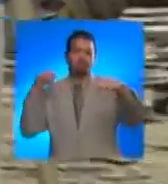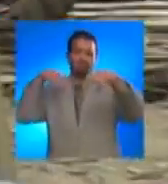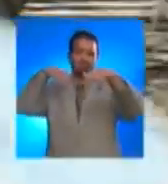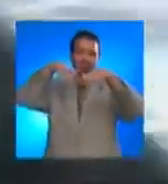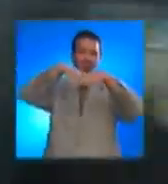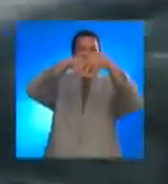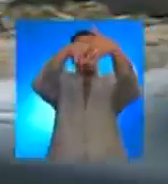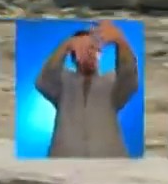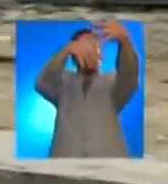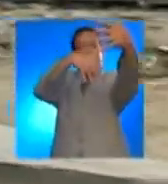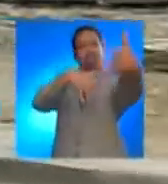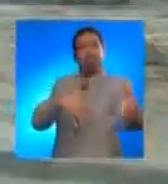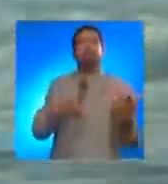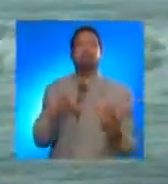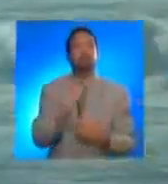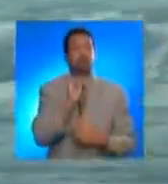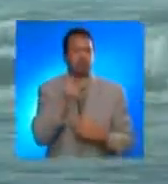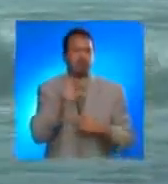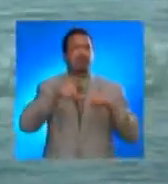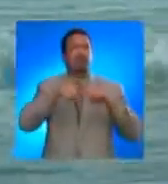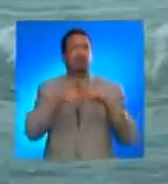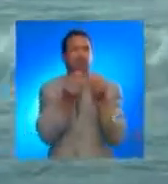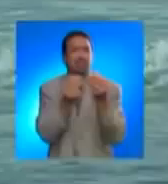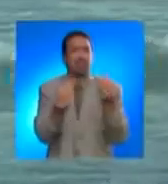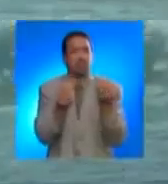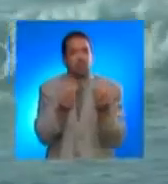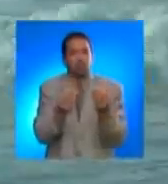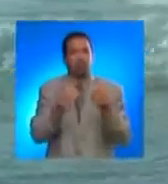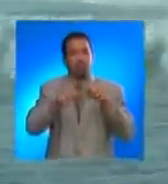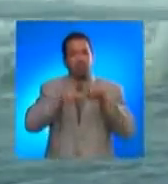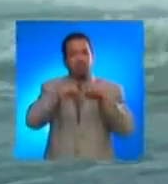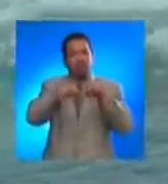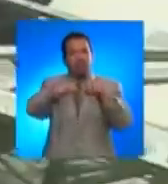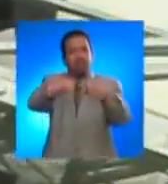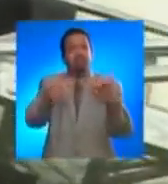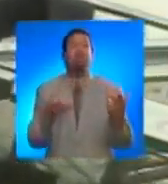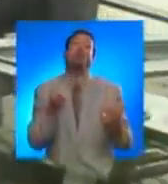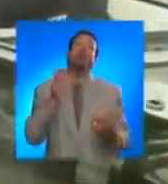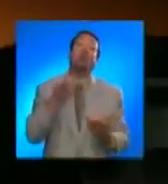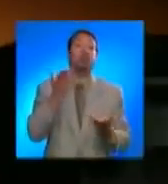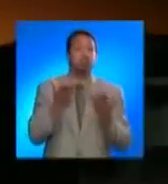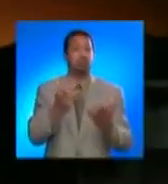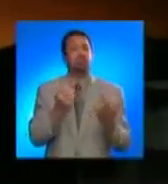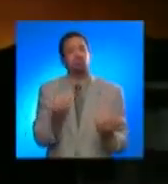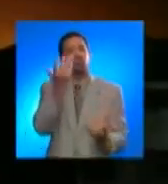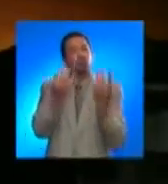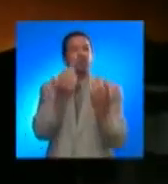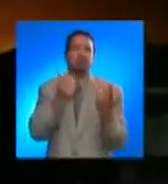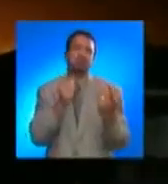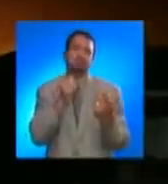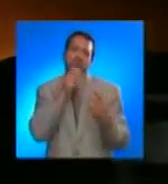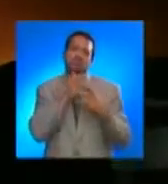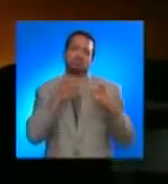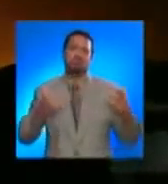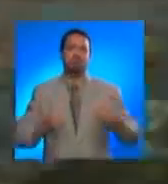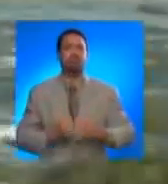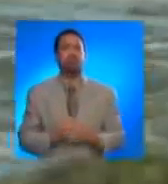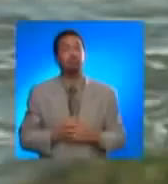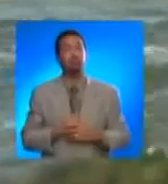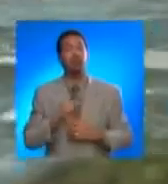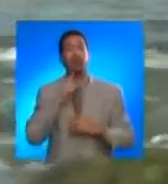o desembocaduras de ríos, entradas de bahías o puertos, como fue el caso del tsunami en San Tomás en